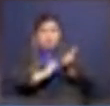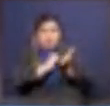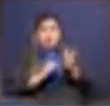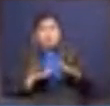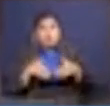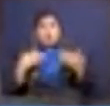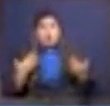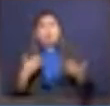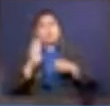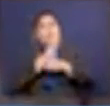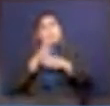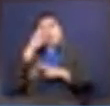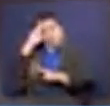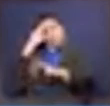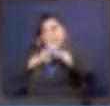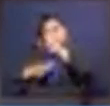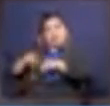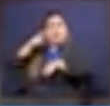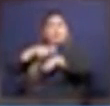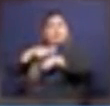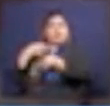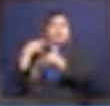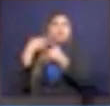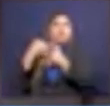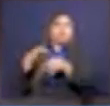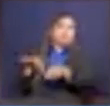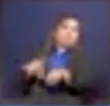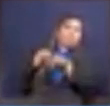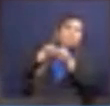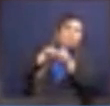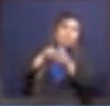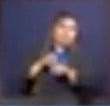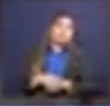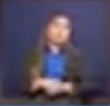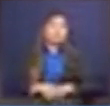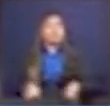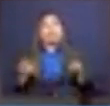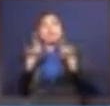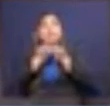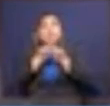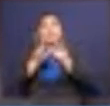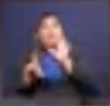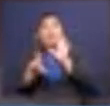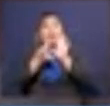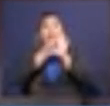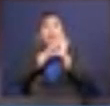En el tema fiscal, también aprobamos la ley de amnistía tributaria,